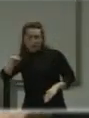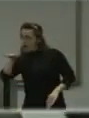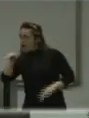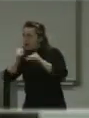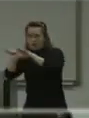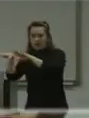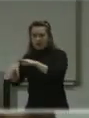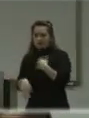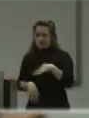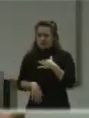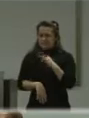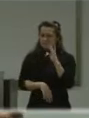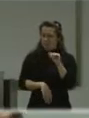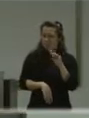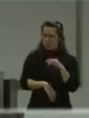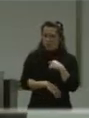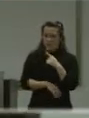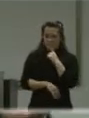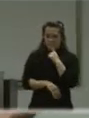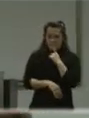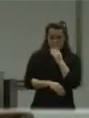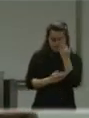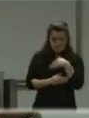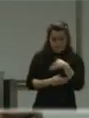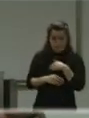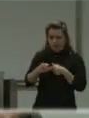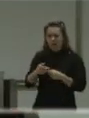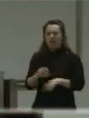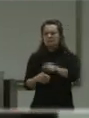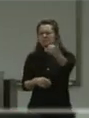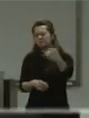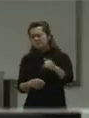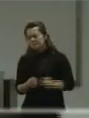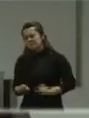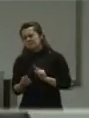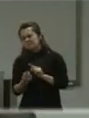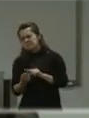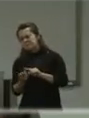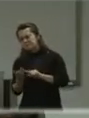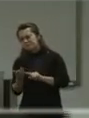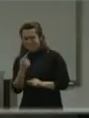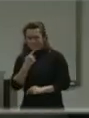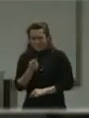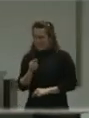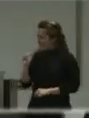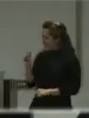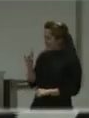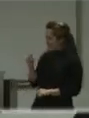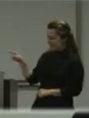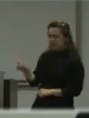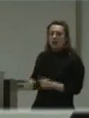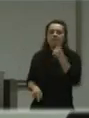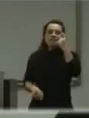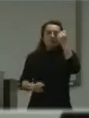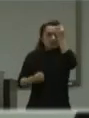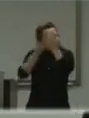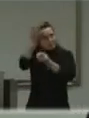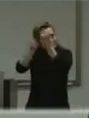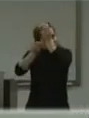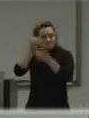es todo un reto para abordar acá No hay recetas a mí me gusta cuando cuando dice Andrés es que nos falta es creatividad